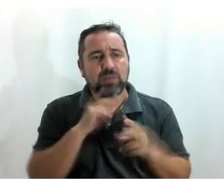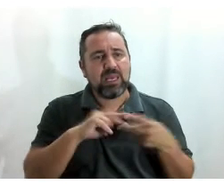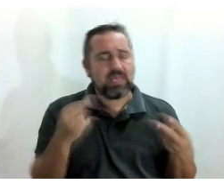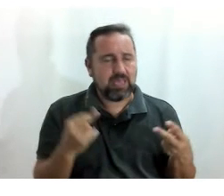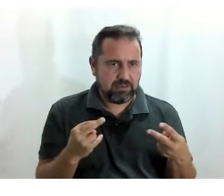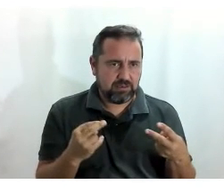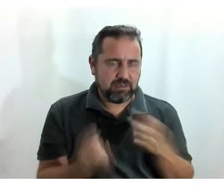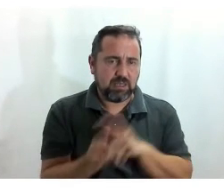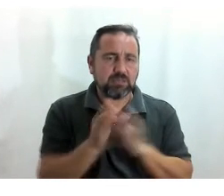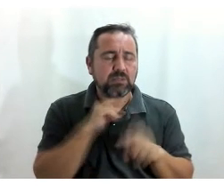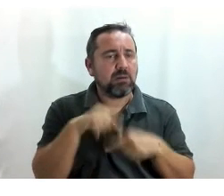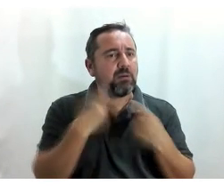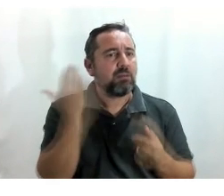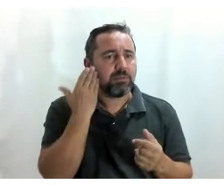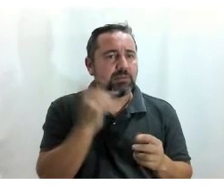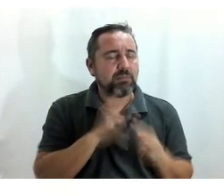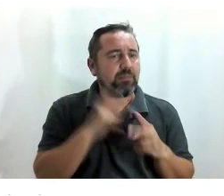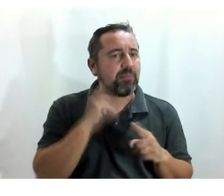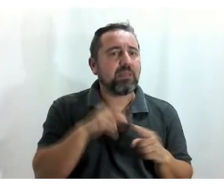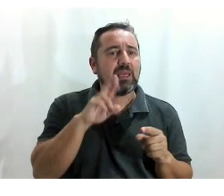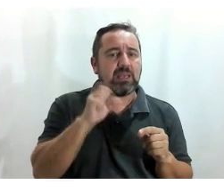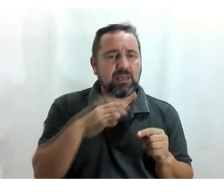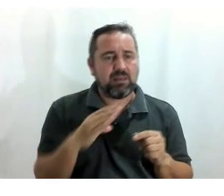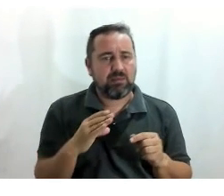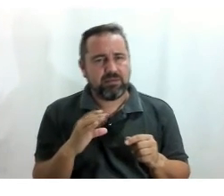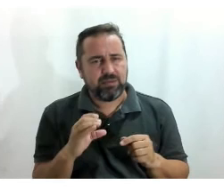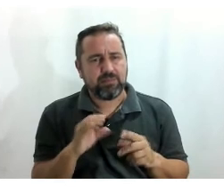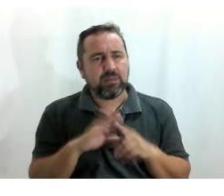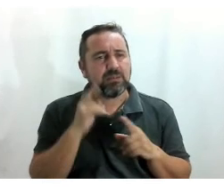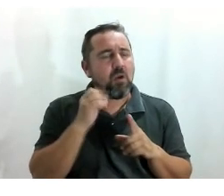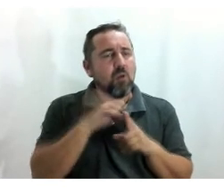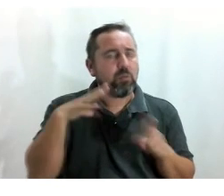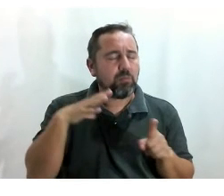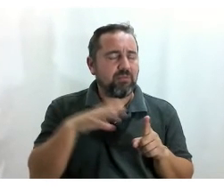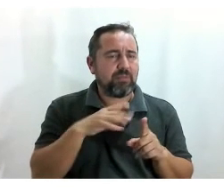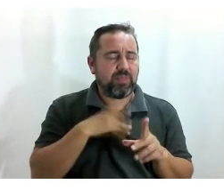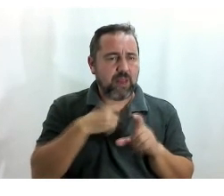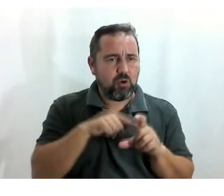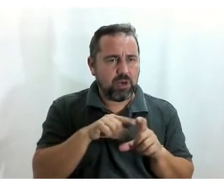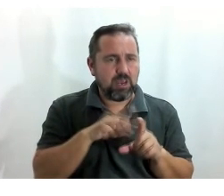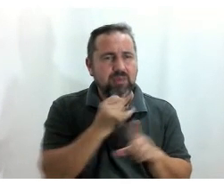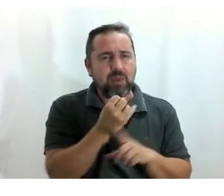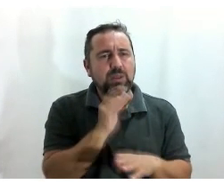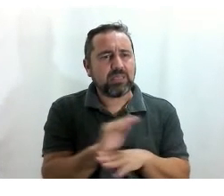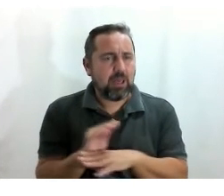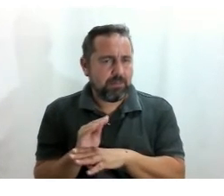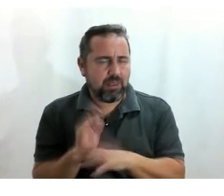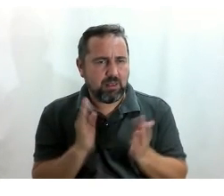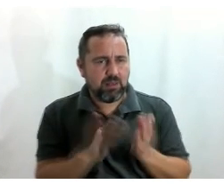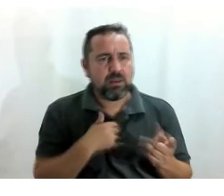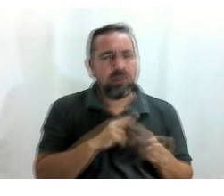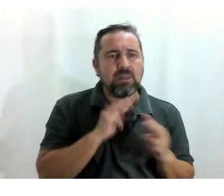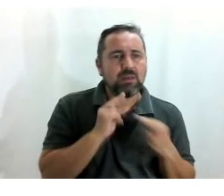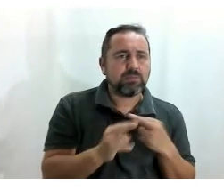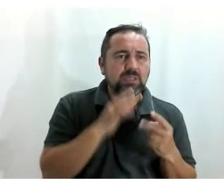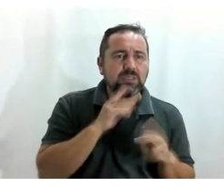causa hipoacusia, que es el NLRS, que causa autoinflamación de la cóclea. Existe ya alguna terapia a la que responde, que es